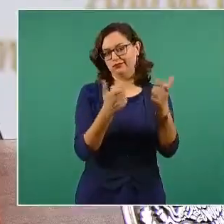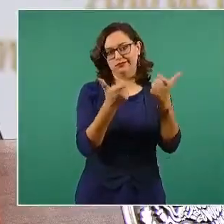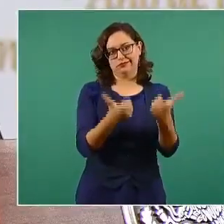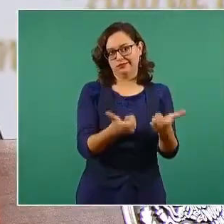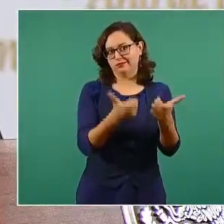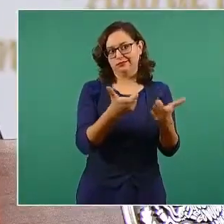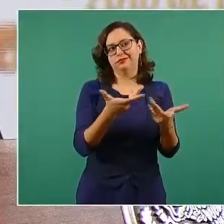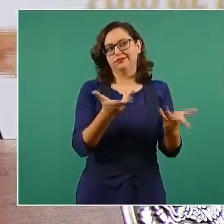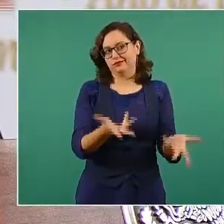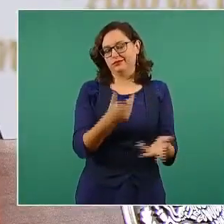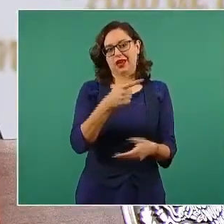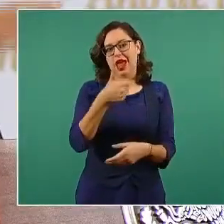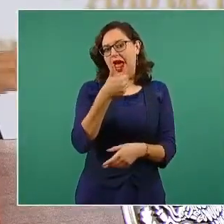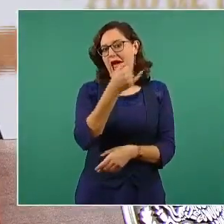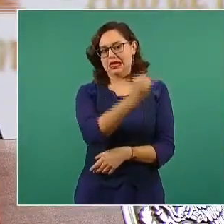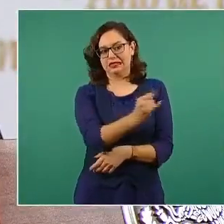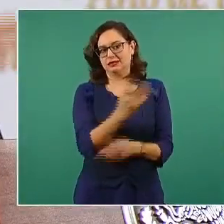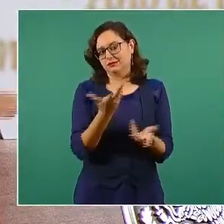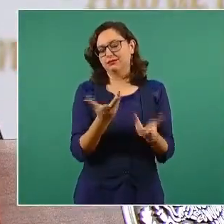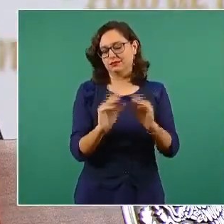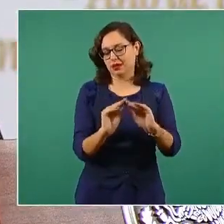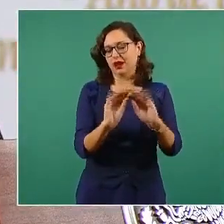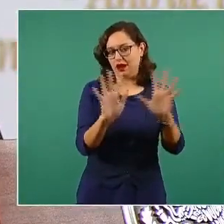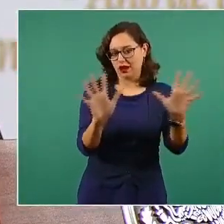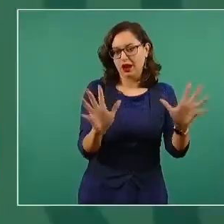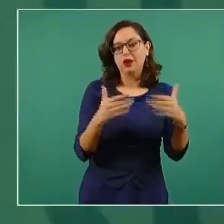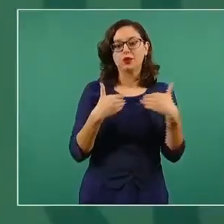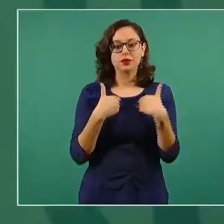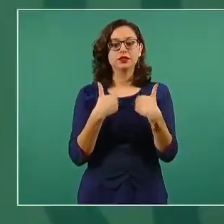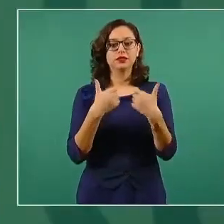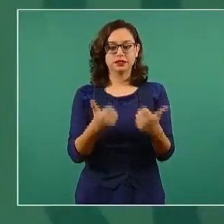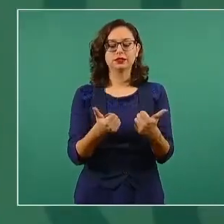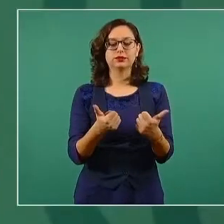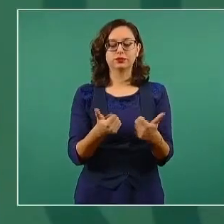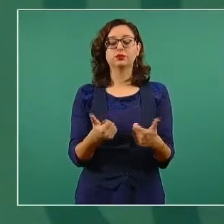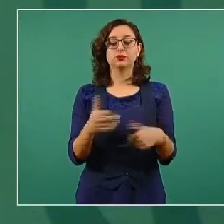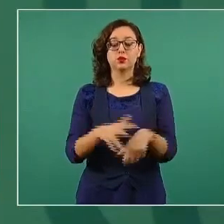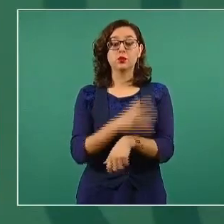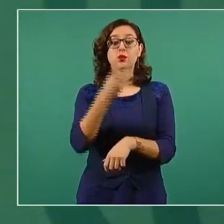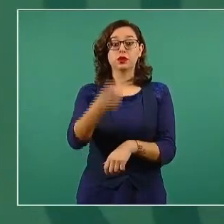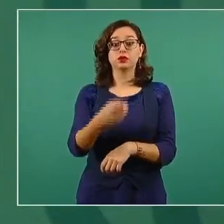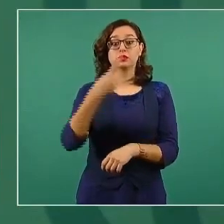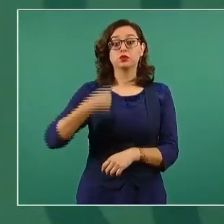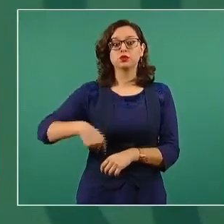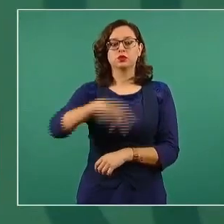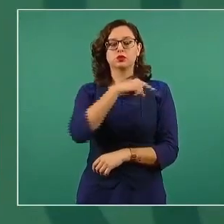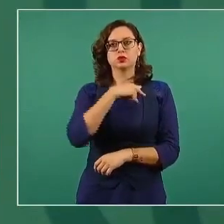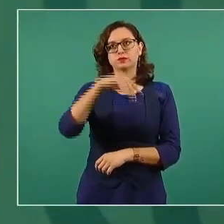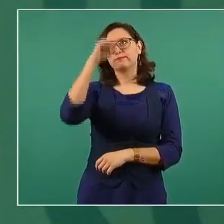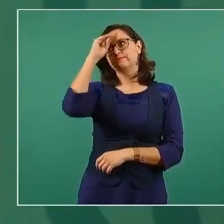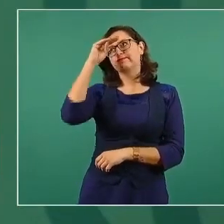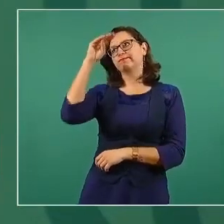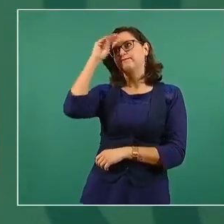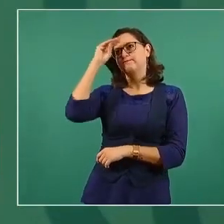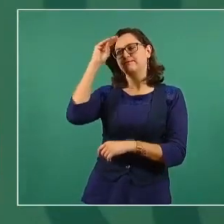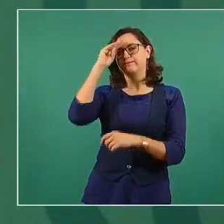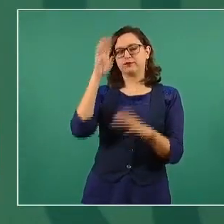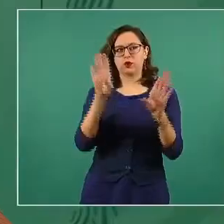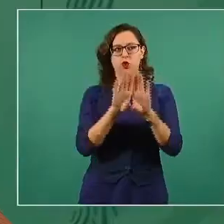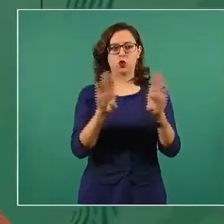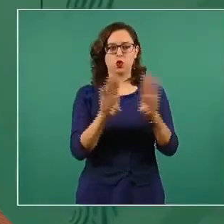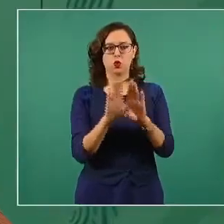Entonces nosotros tenemos que ver las cosas con objetividad